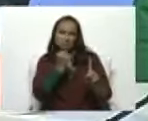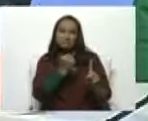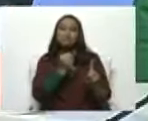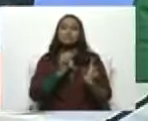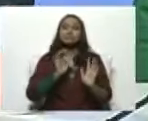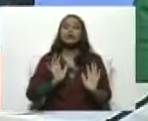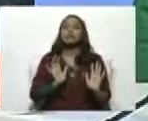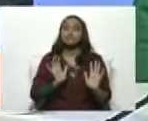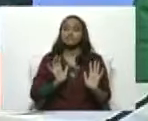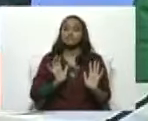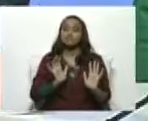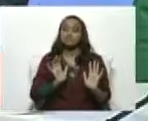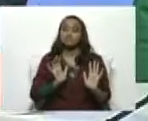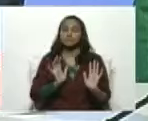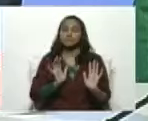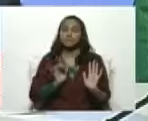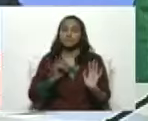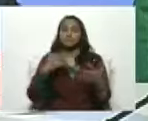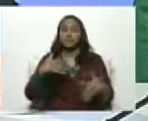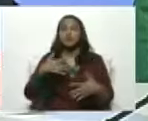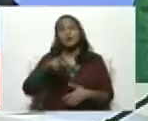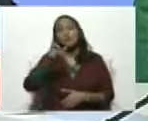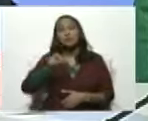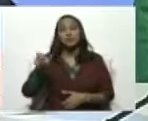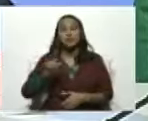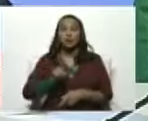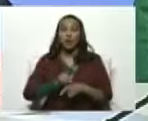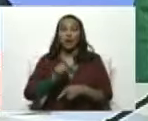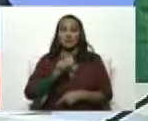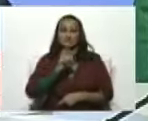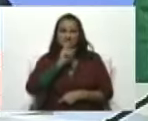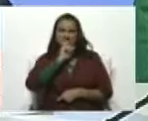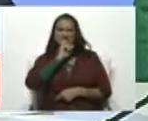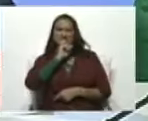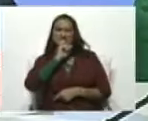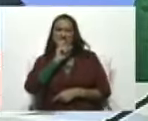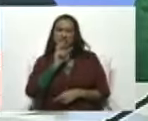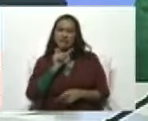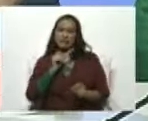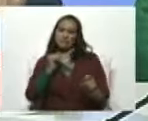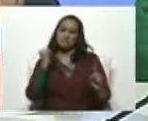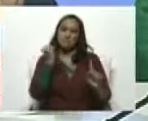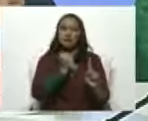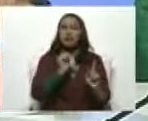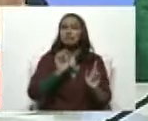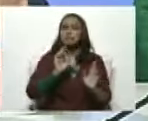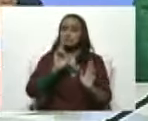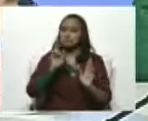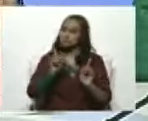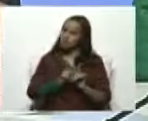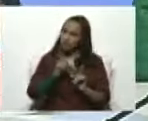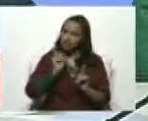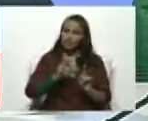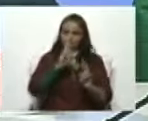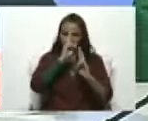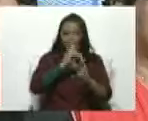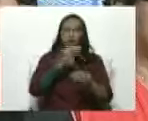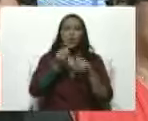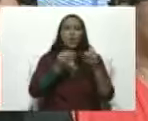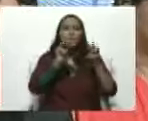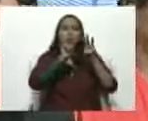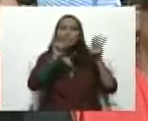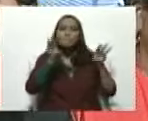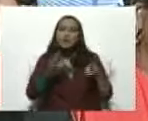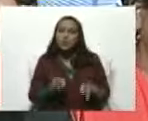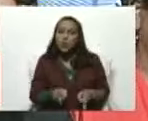de culebra cuando un bejuco salta, ¿va? Entonces, se respeta el método que tienen los hermanos del Partido